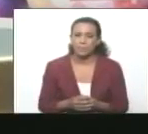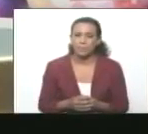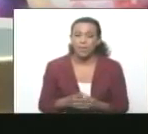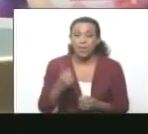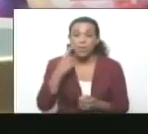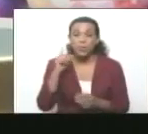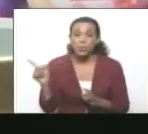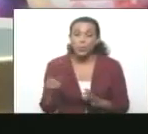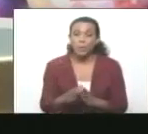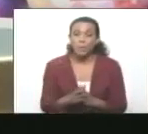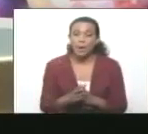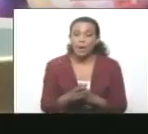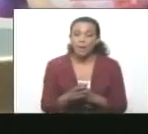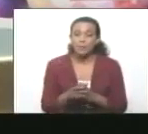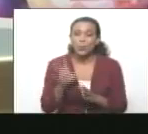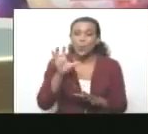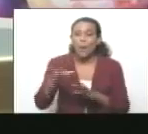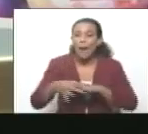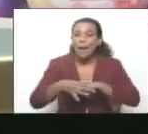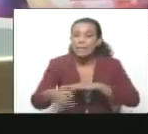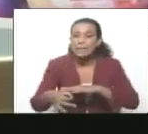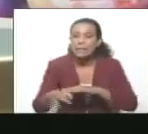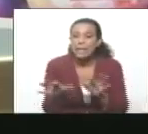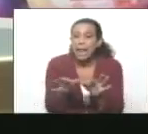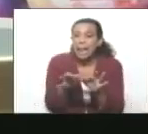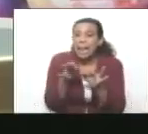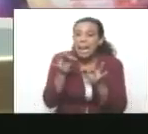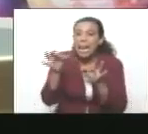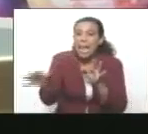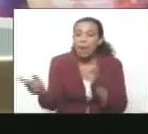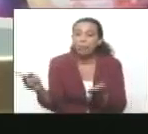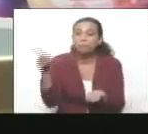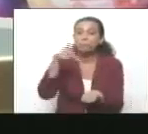Guinea. Vino de tan lejos.